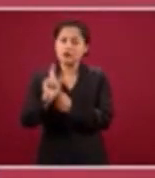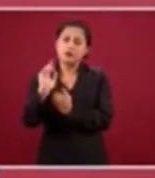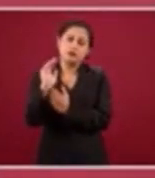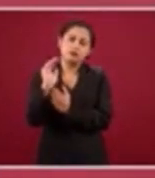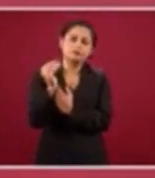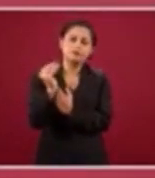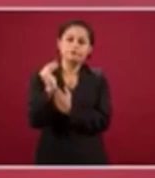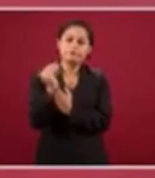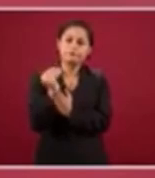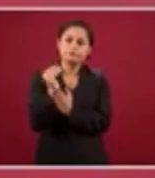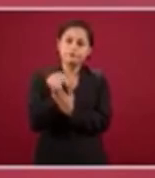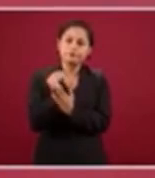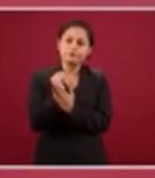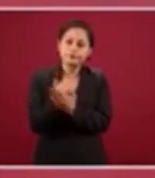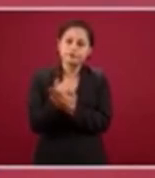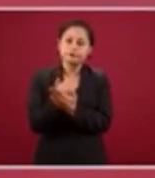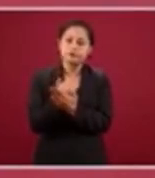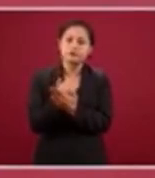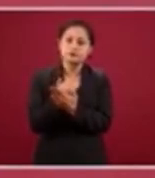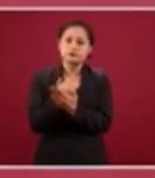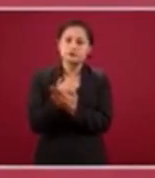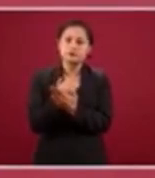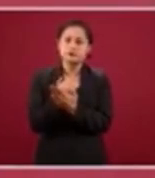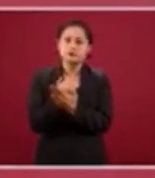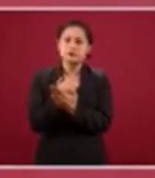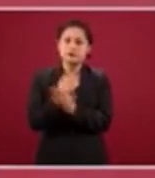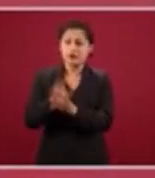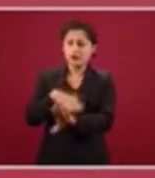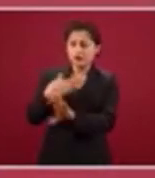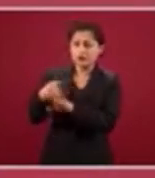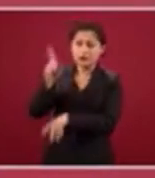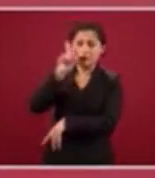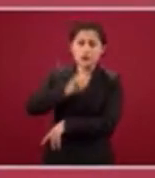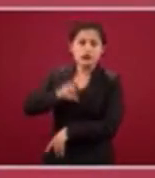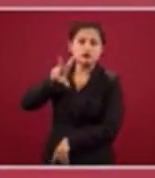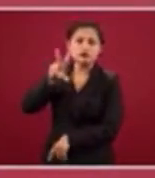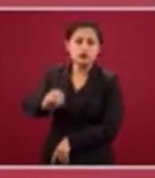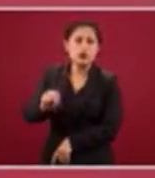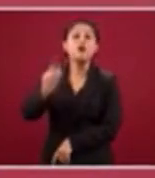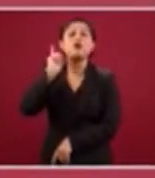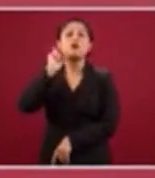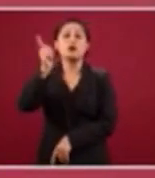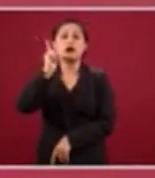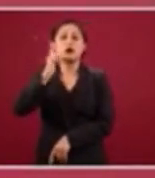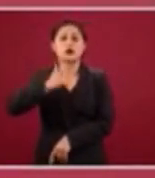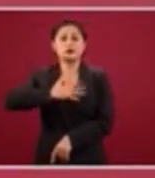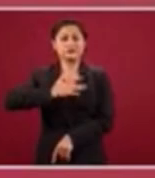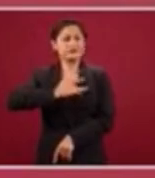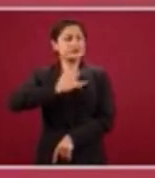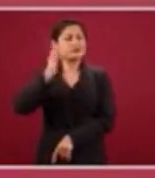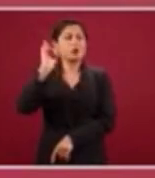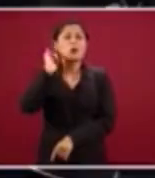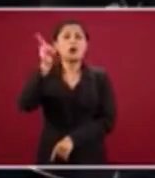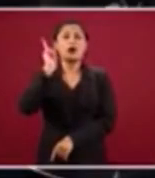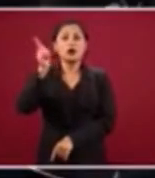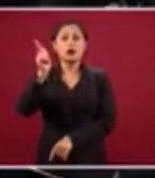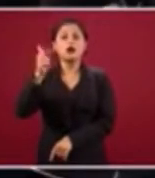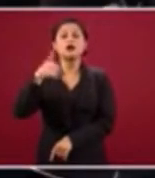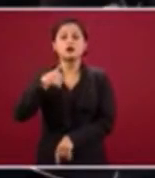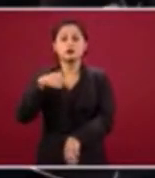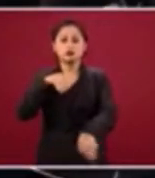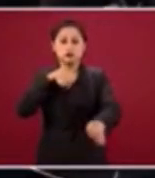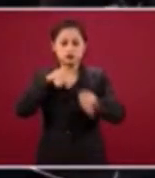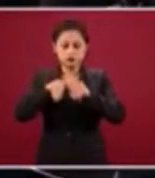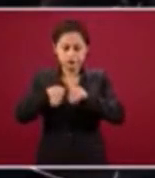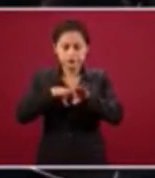y que no se agredan las mujeres. Eso es lo que yo deseo y en eso estoy.